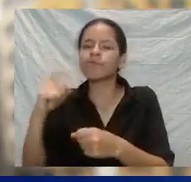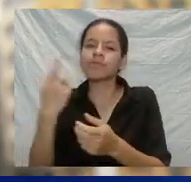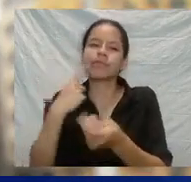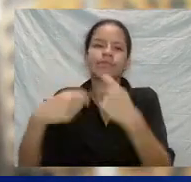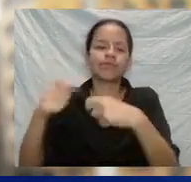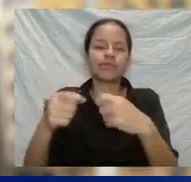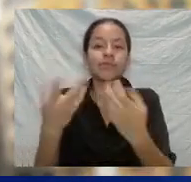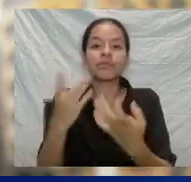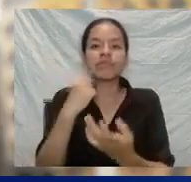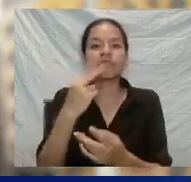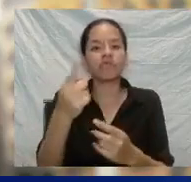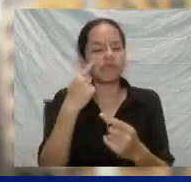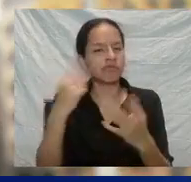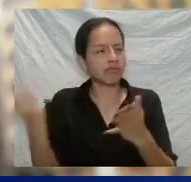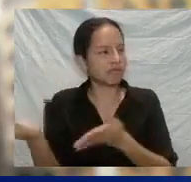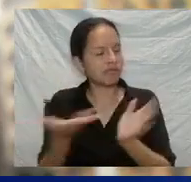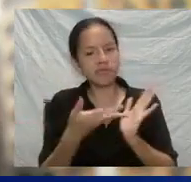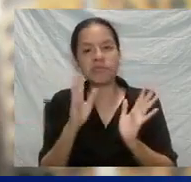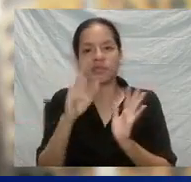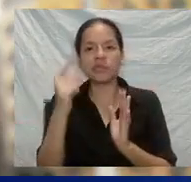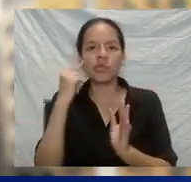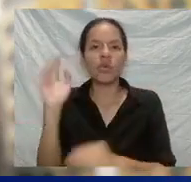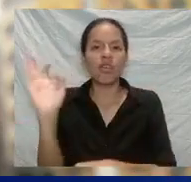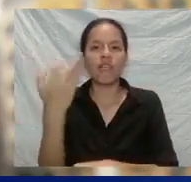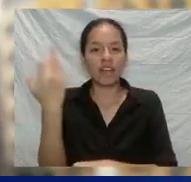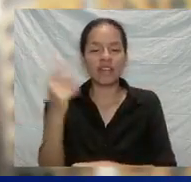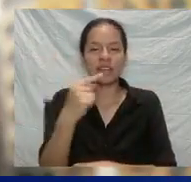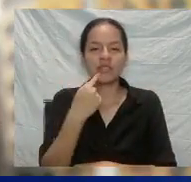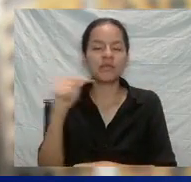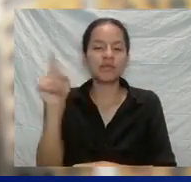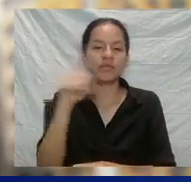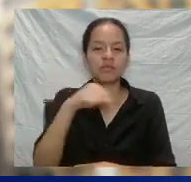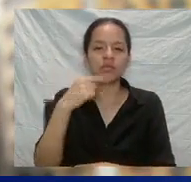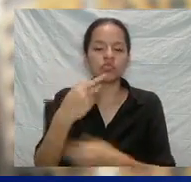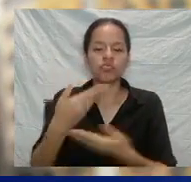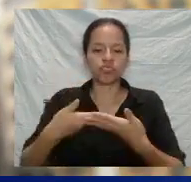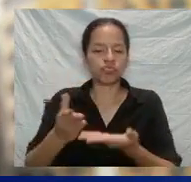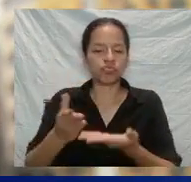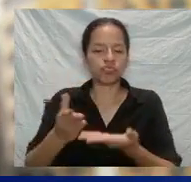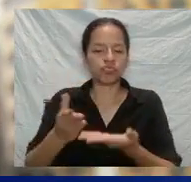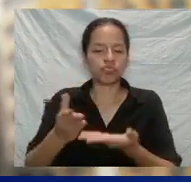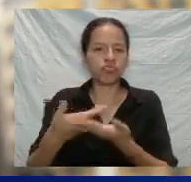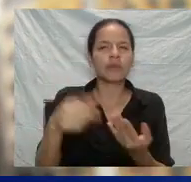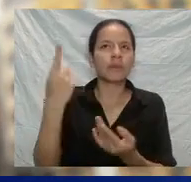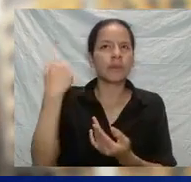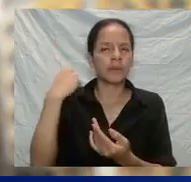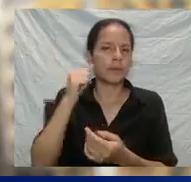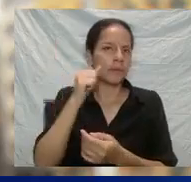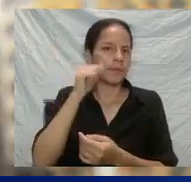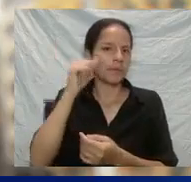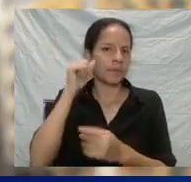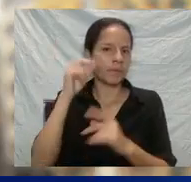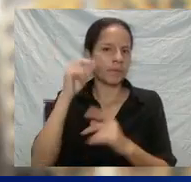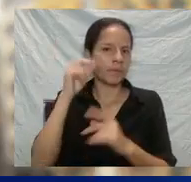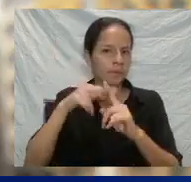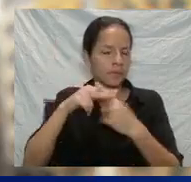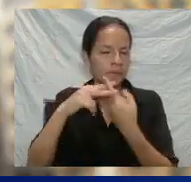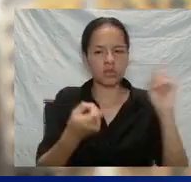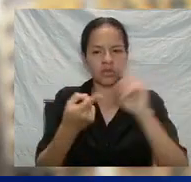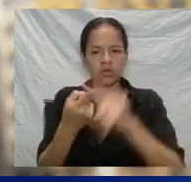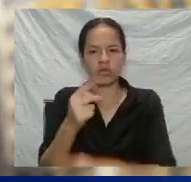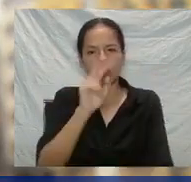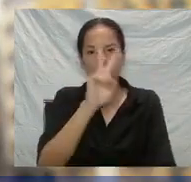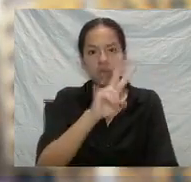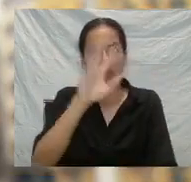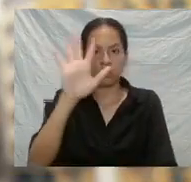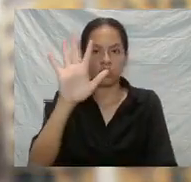justamente una feria donde ellos están ofreciendo sus productos que va a dar el día de ayer hasta el 25 de julio en el circuito mágico del agua vamos a conocer